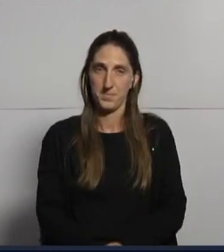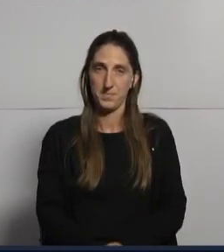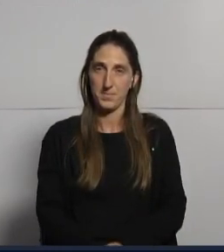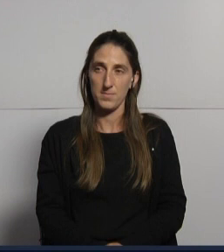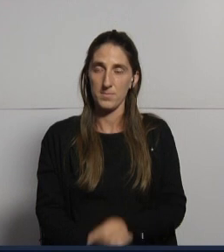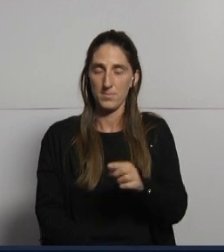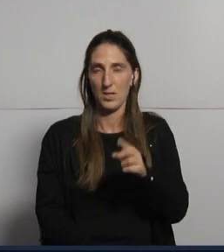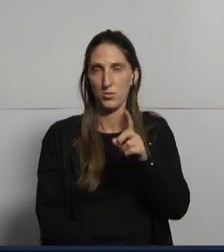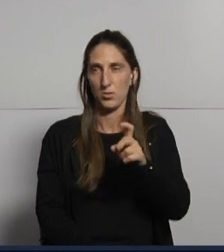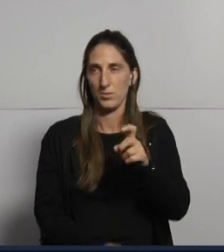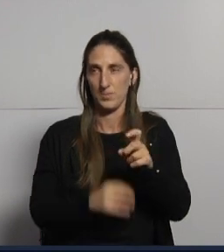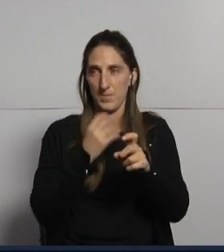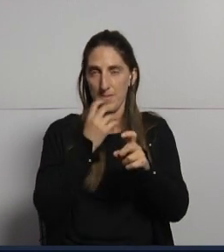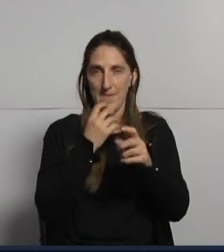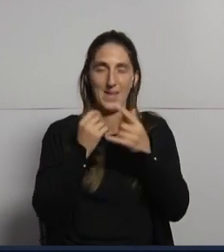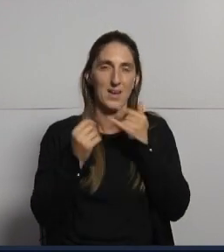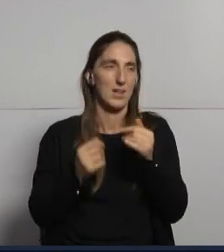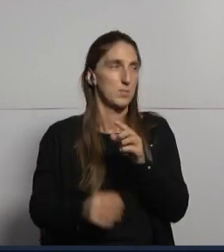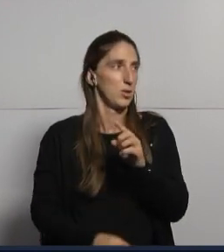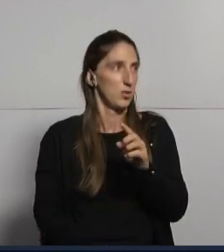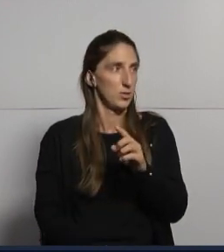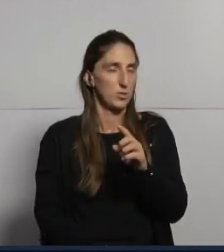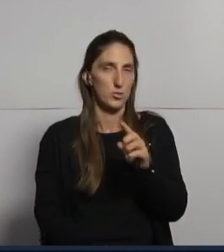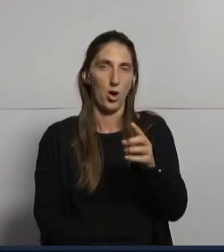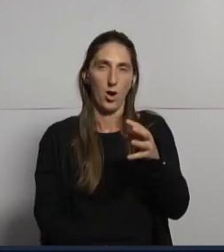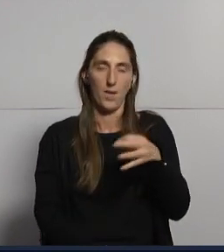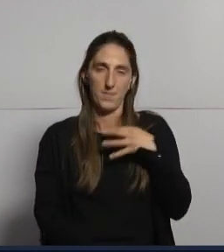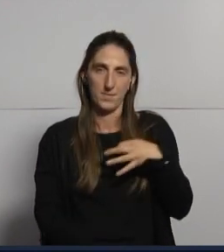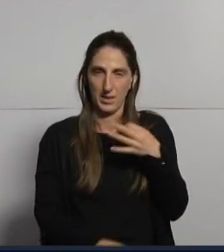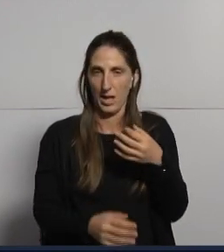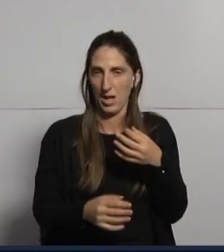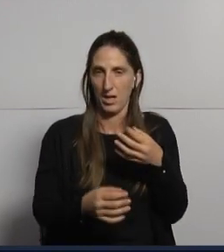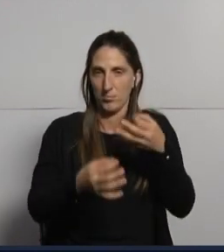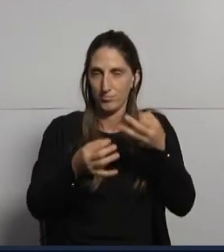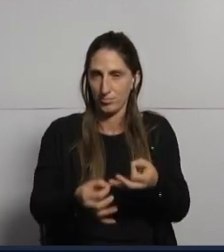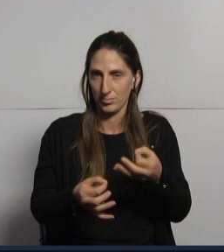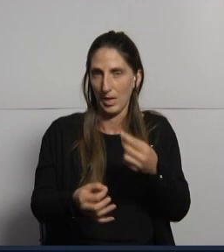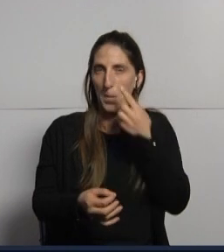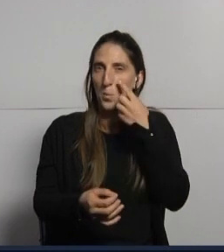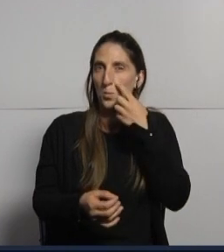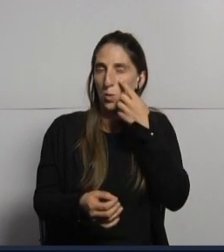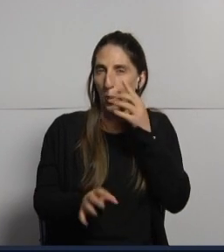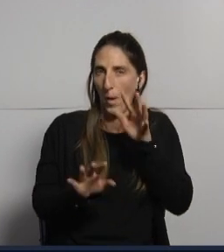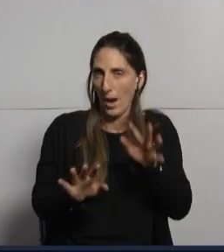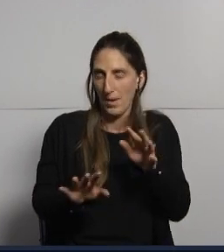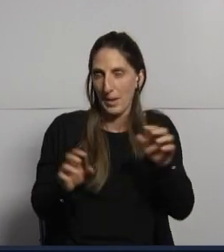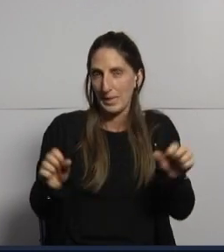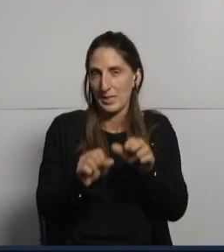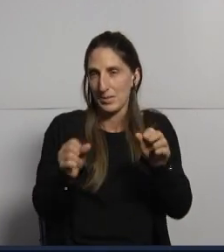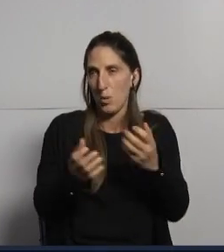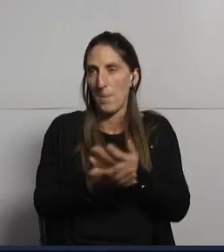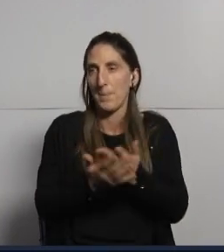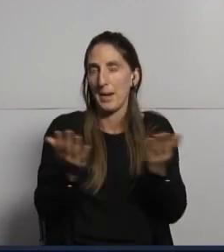Todo esto claramente es un ejemplo que no es de la vida real, es una prueba de concepto que hicimos para mostrar